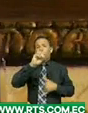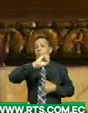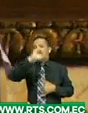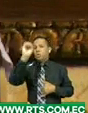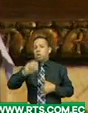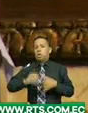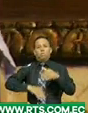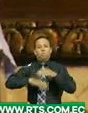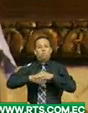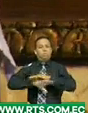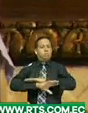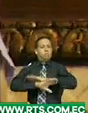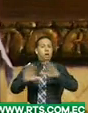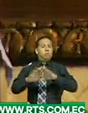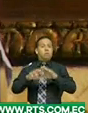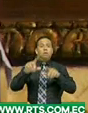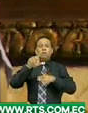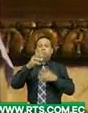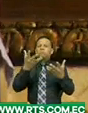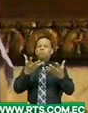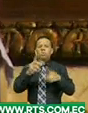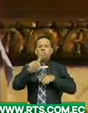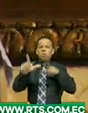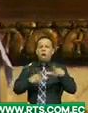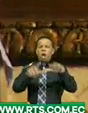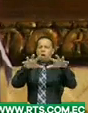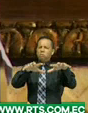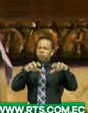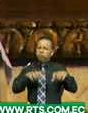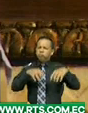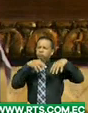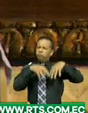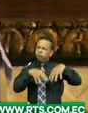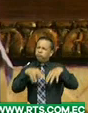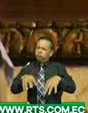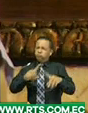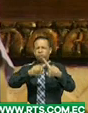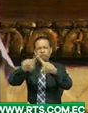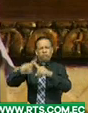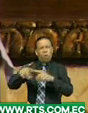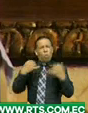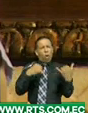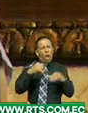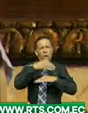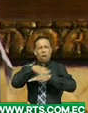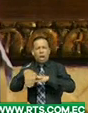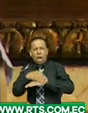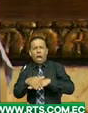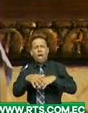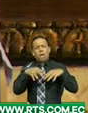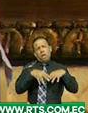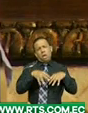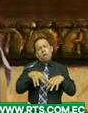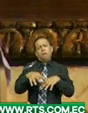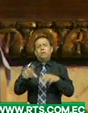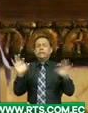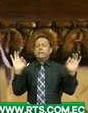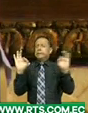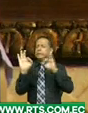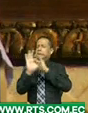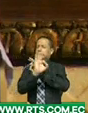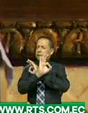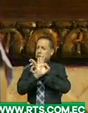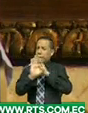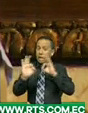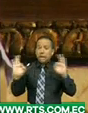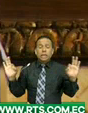eventos de concentración masiva, desfiles, concursos, bingos, juegos de cartas, procesiones y espectáculos que ocupen espacios